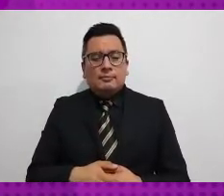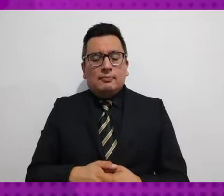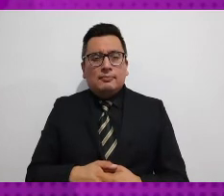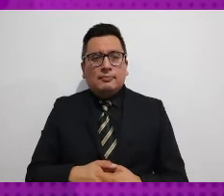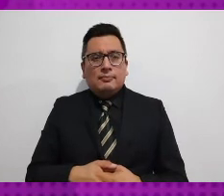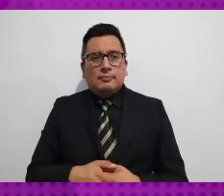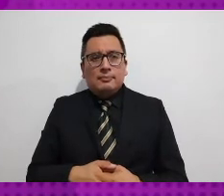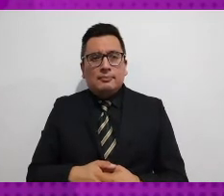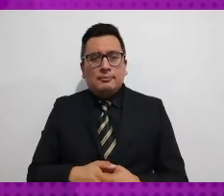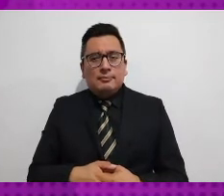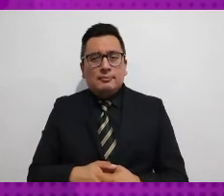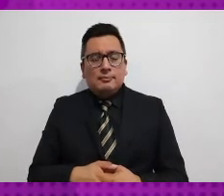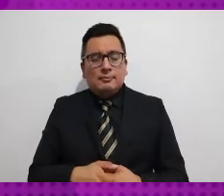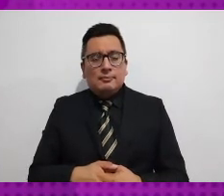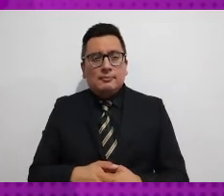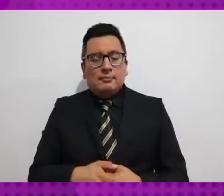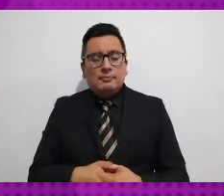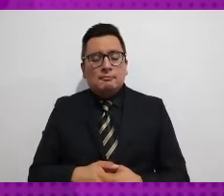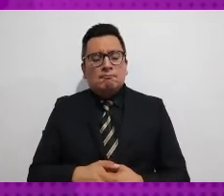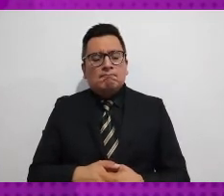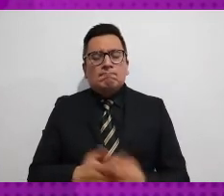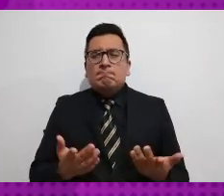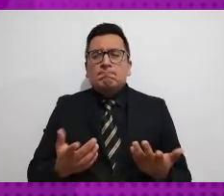a las personas que nos ven y nos escuchan. Pues nada más,